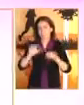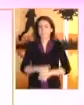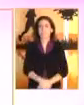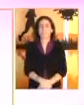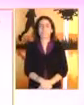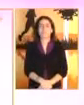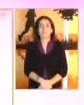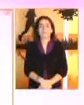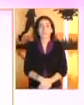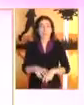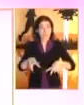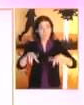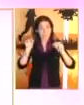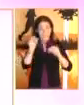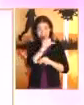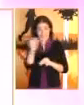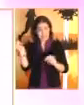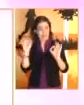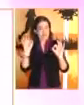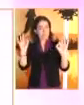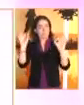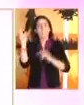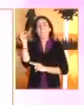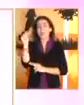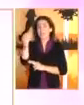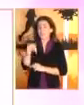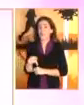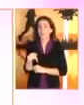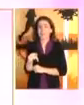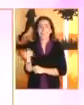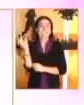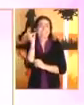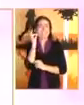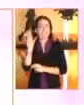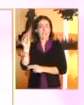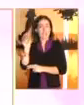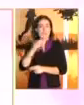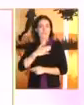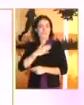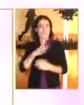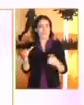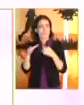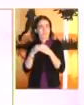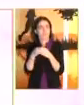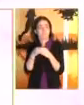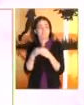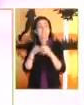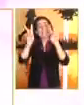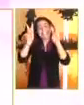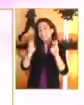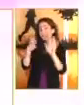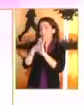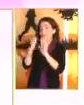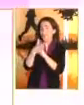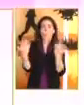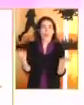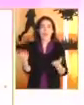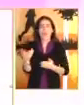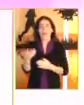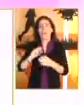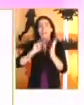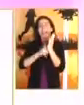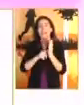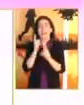Y para culminar la semana, hoy viernes, no faltarán nuestras chicas de oro, que en esta ocasión hablarán de la nueva ley antitabaco.